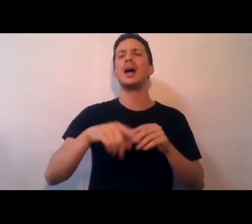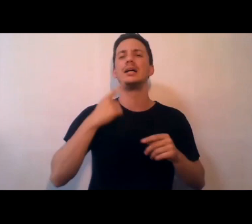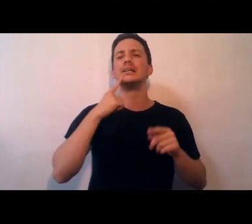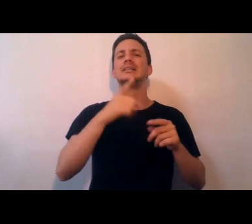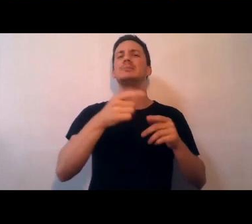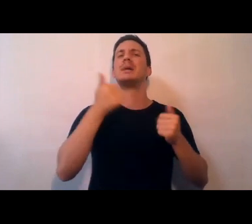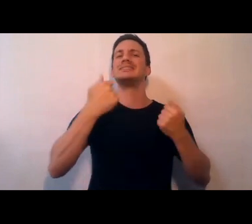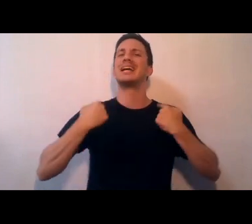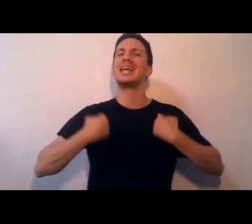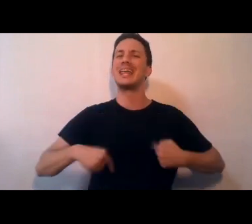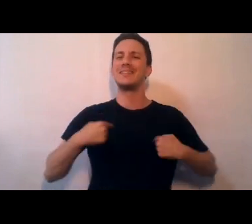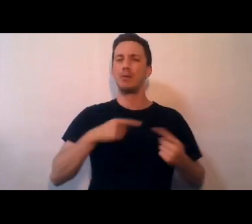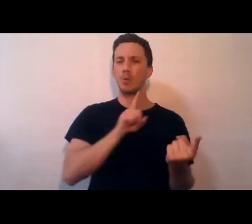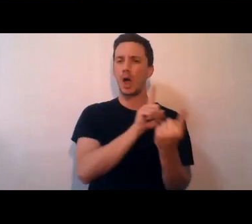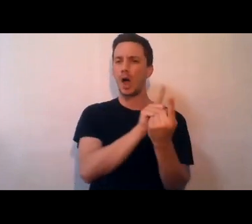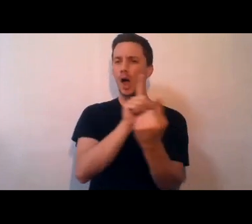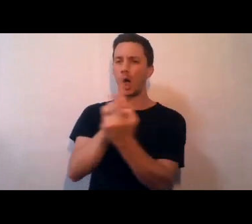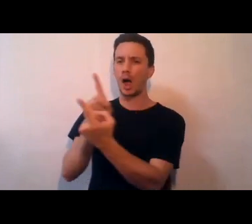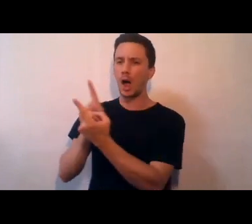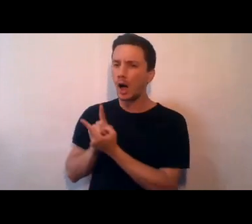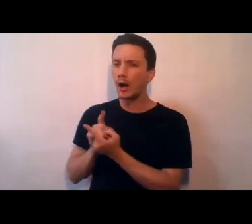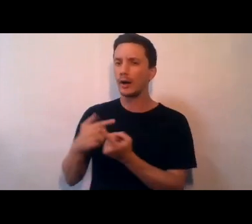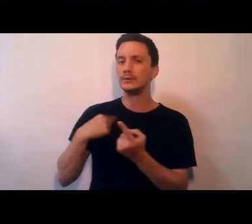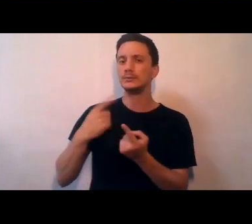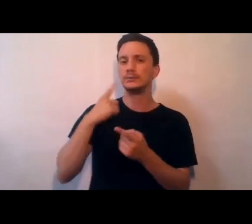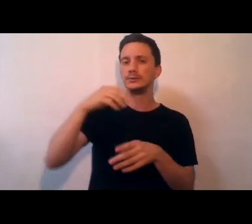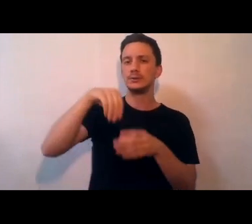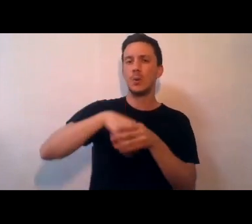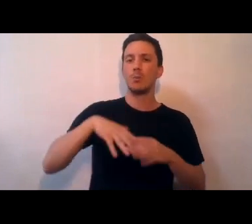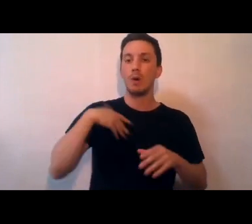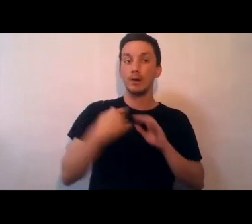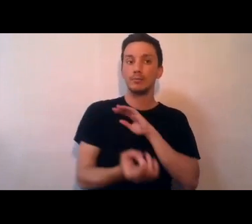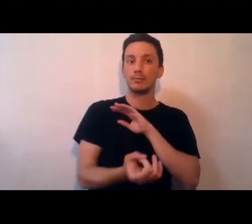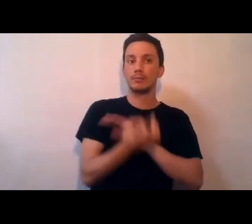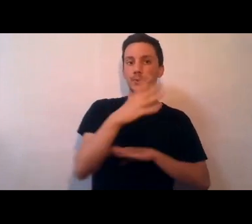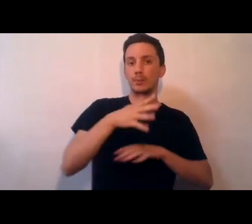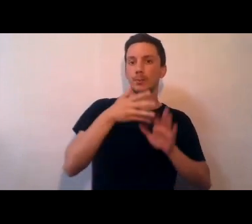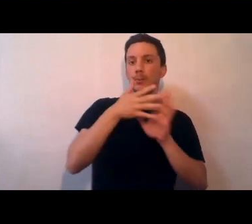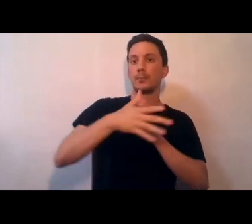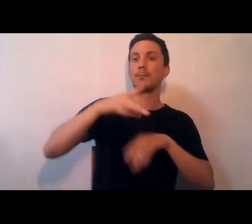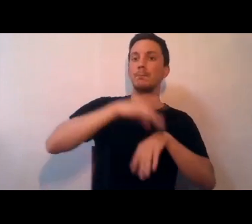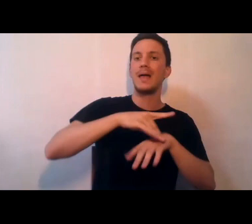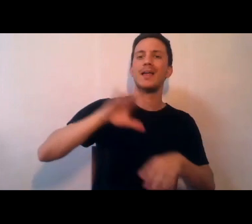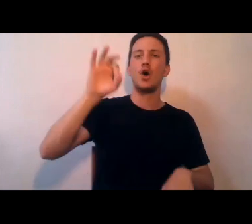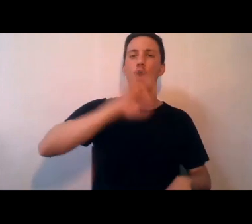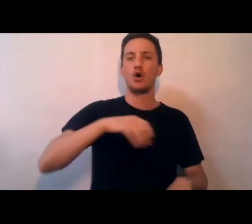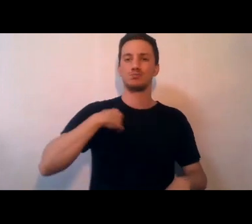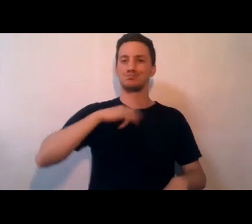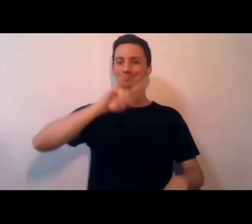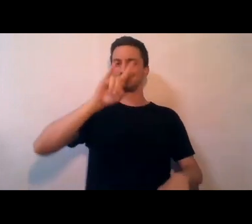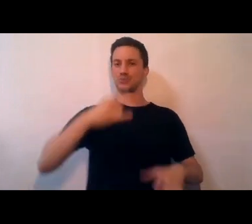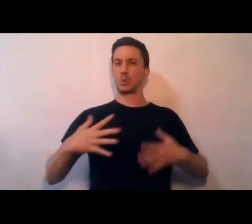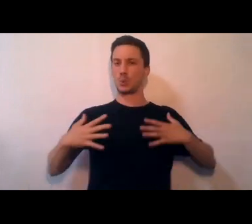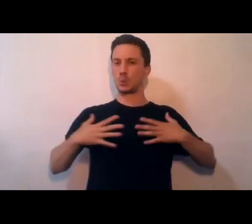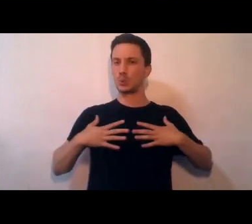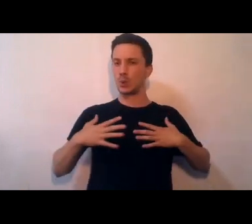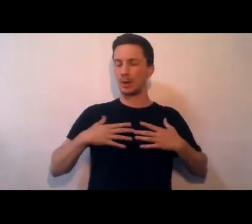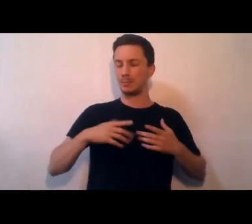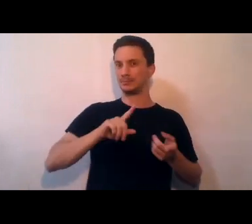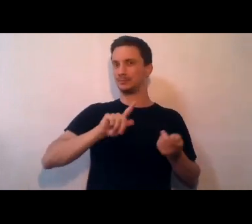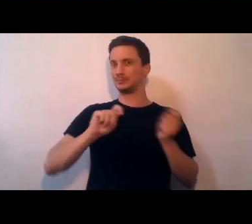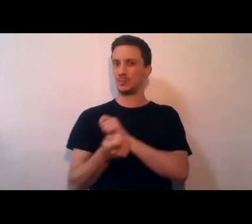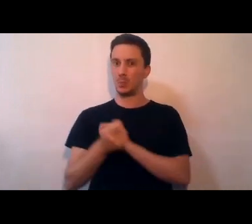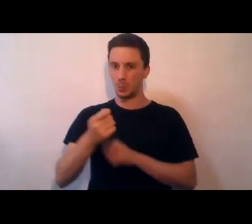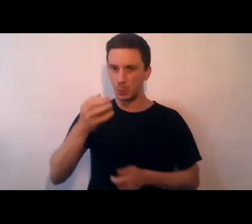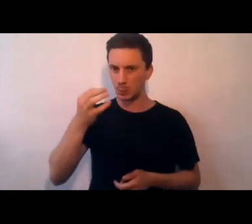dicho antes, pues hay complicaciones que pueden ser médicas o estéticas. De tratamientos hay muchos,